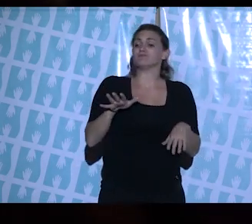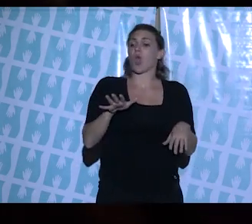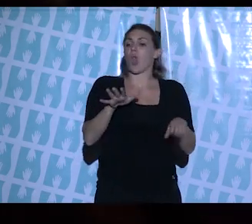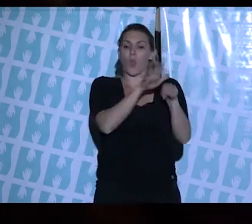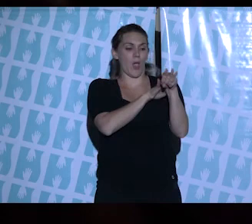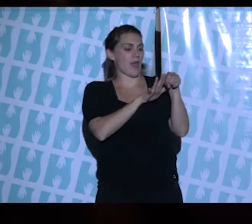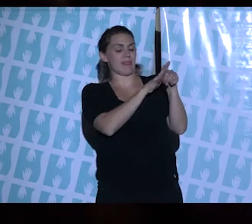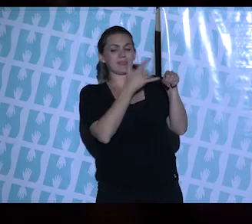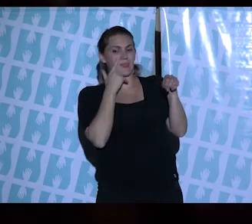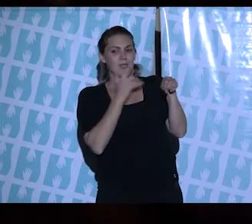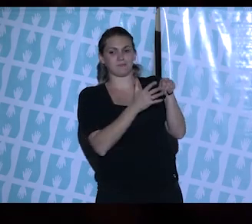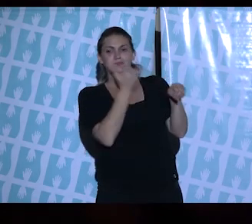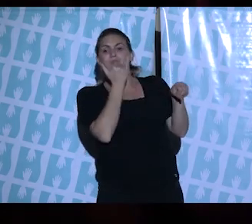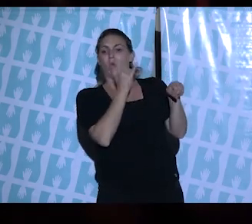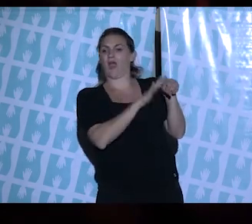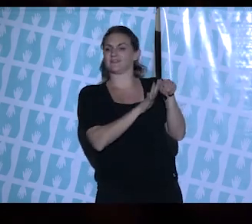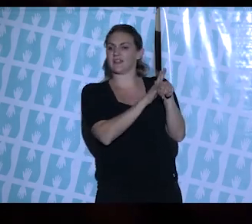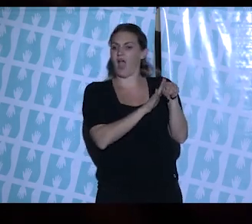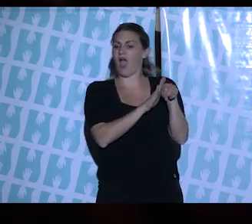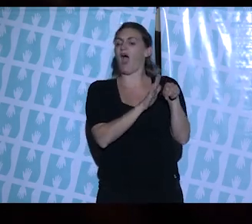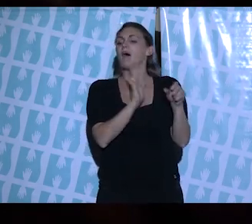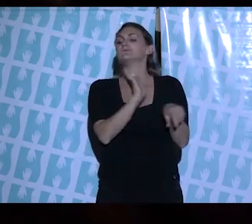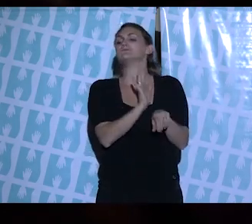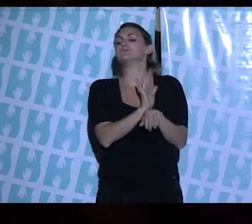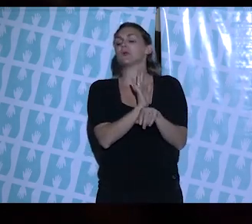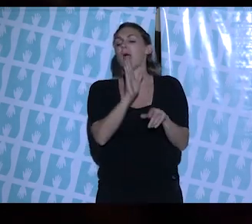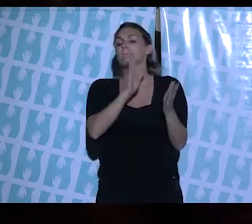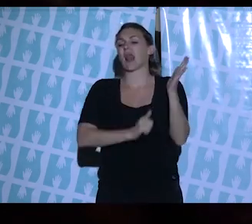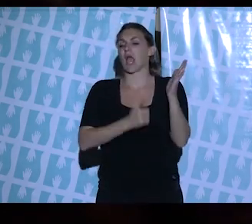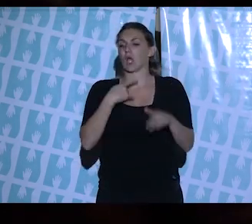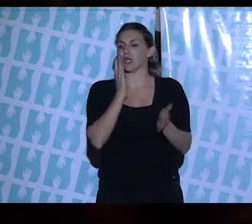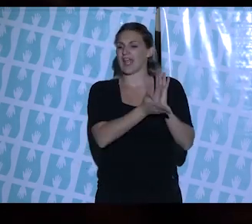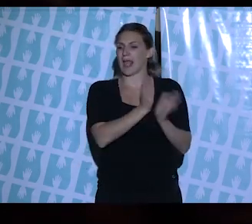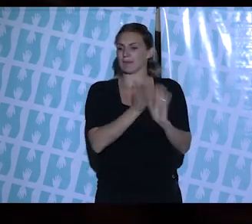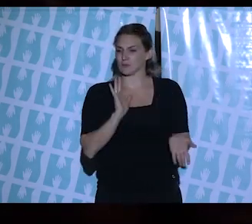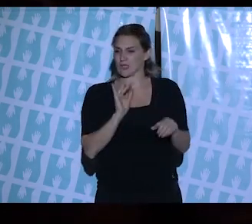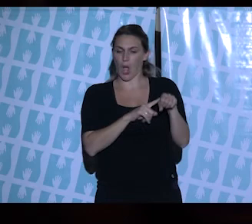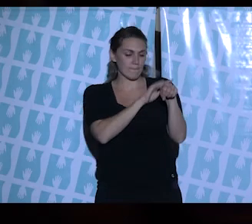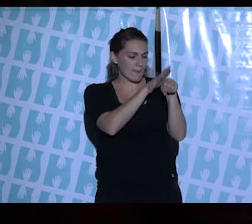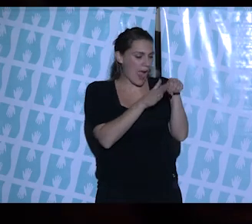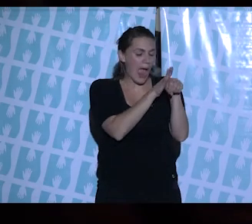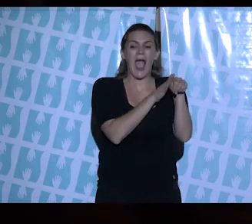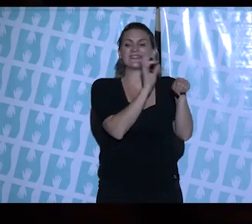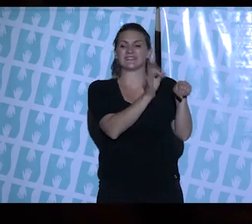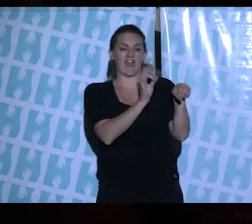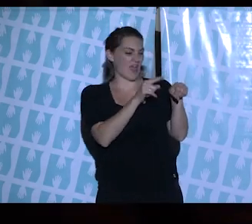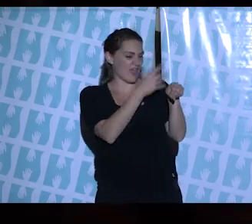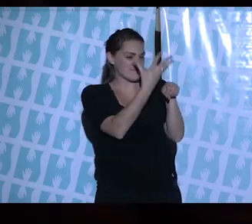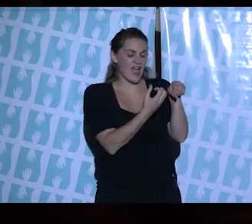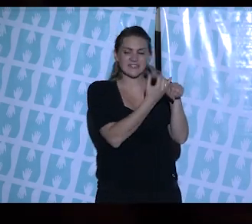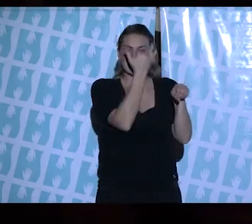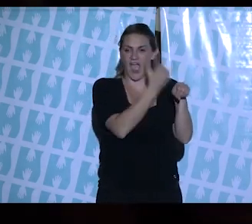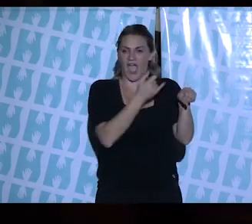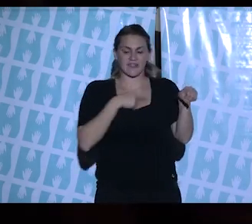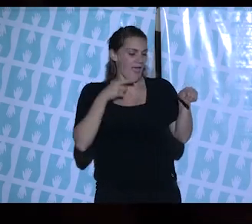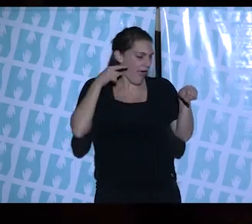hemos identificado un novedoso blanco terapéutico que está en miras de ser desarrollado como potencial terapéutico. Eso